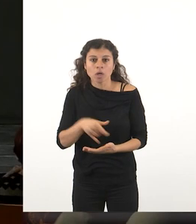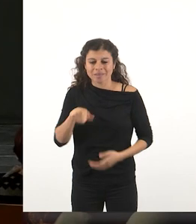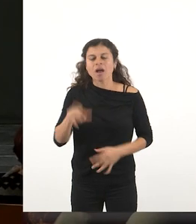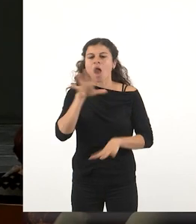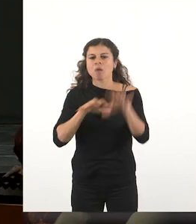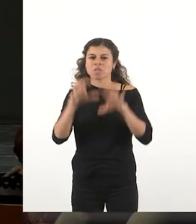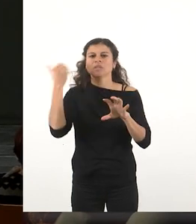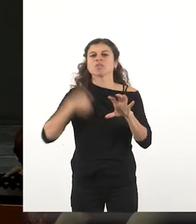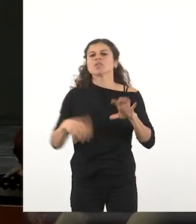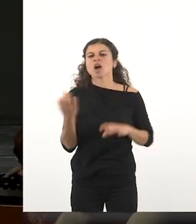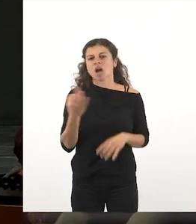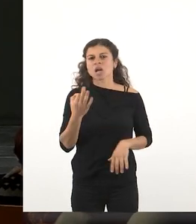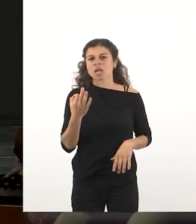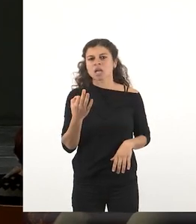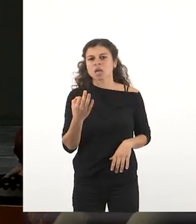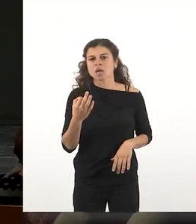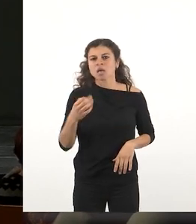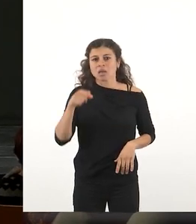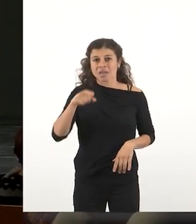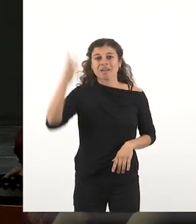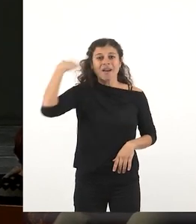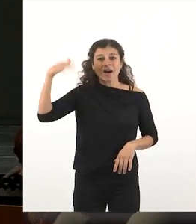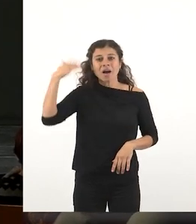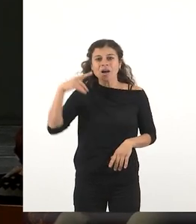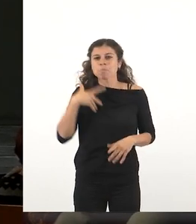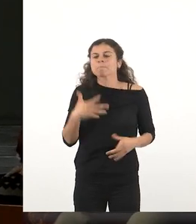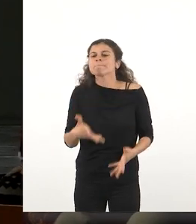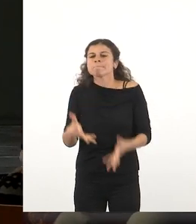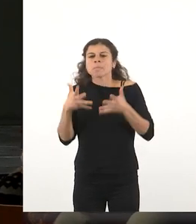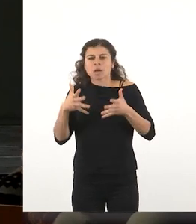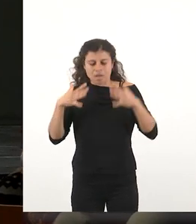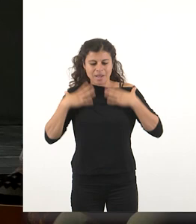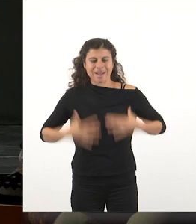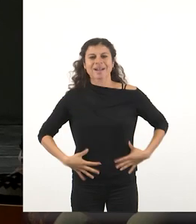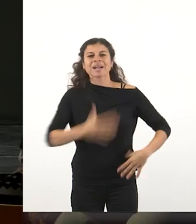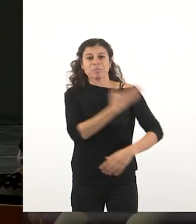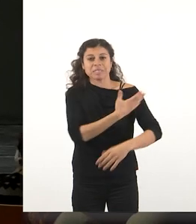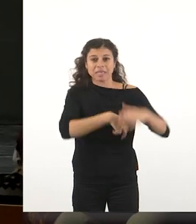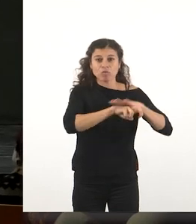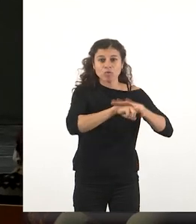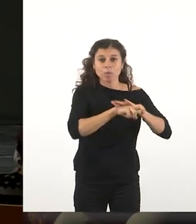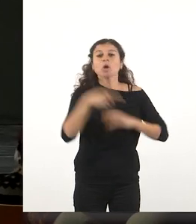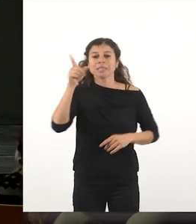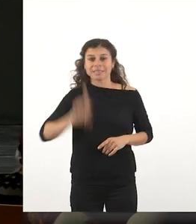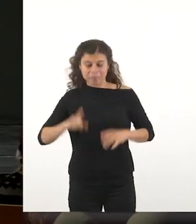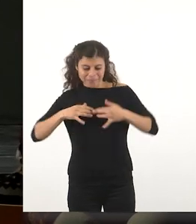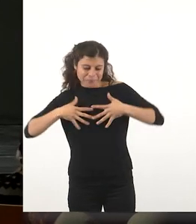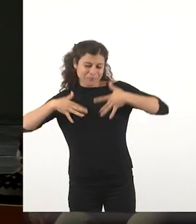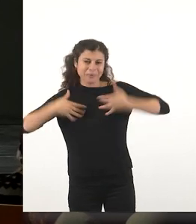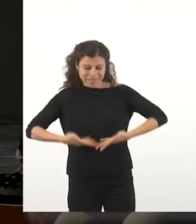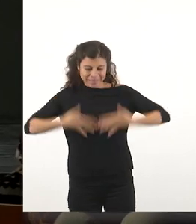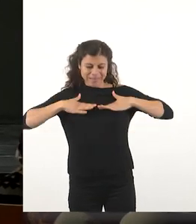es su sitio en el mundo. Porque a mi hijo le encantaban las camisetas de fútbol. Y le encantaban las camisetas de purpurina de unicornio, las que se hacen